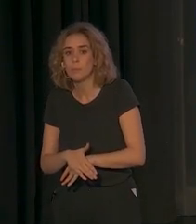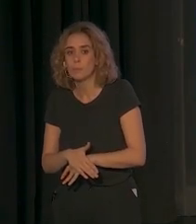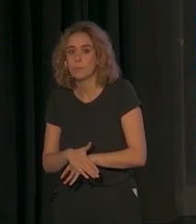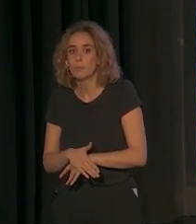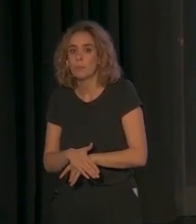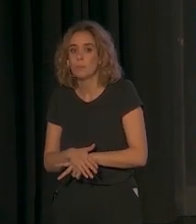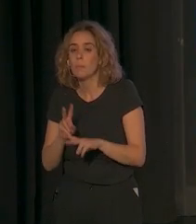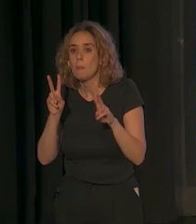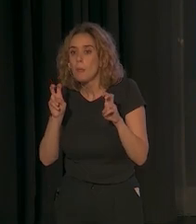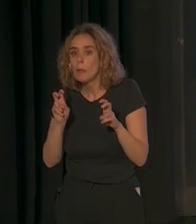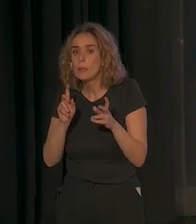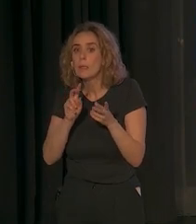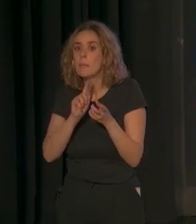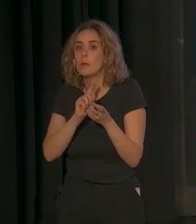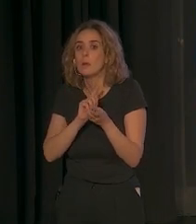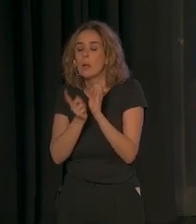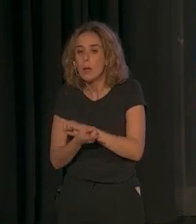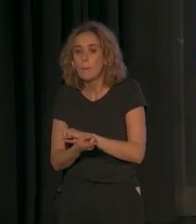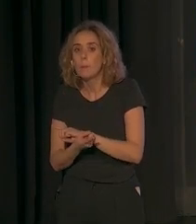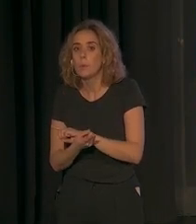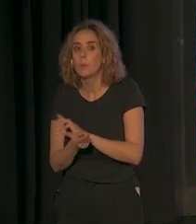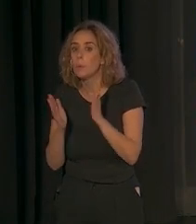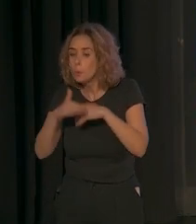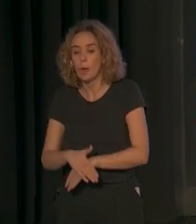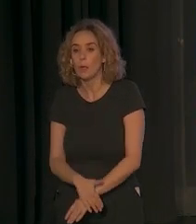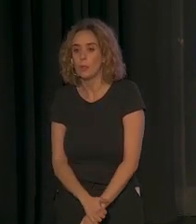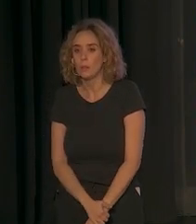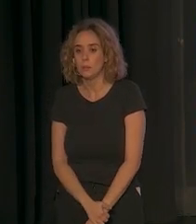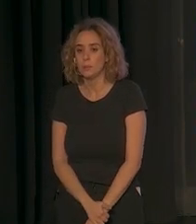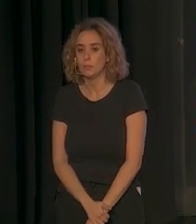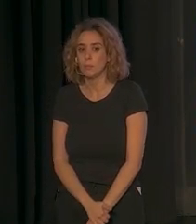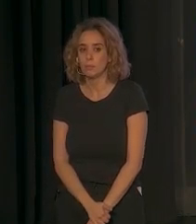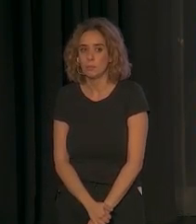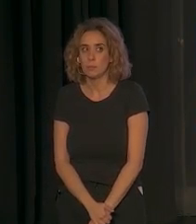de cambio más allá de ver